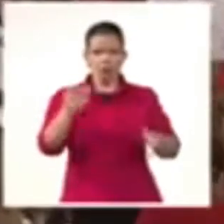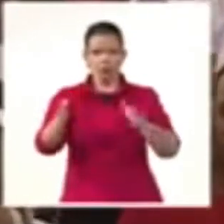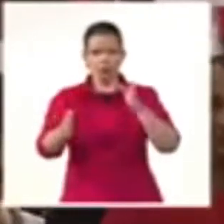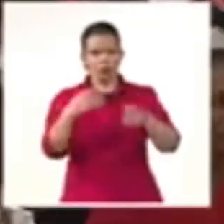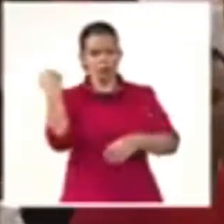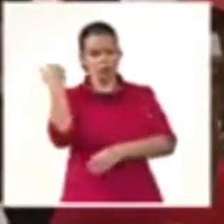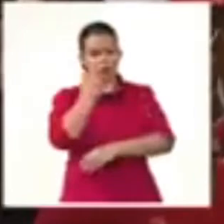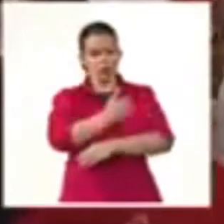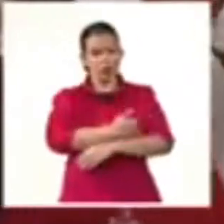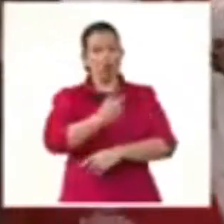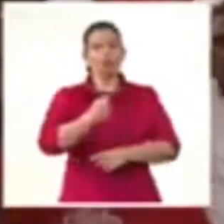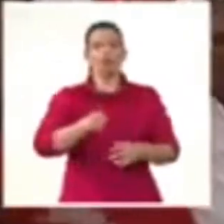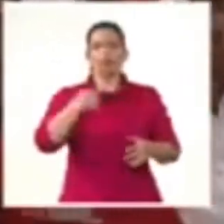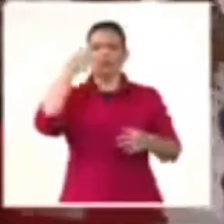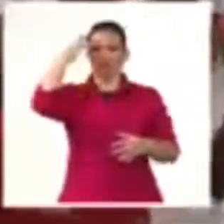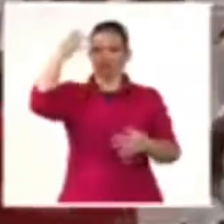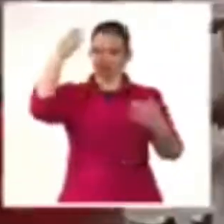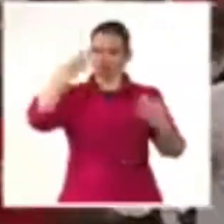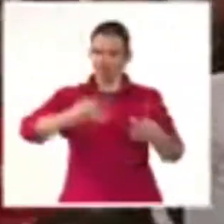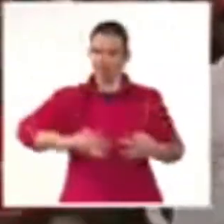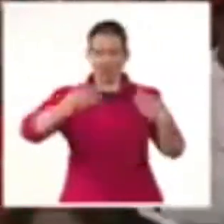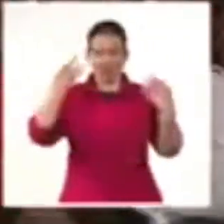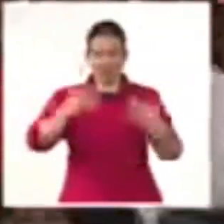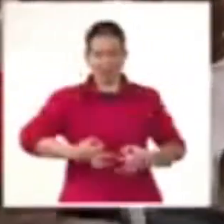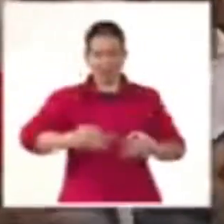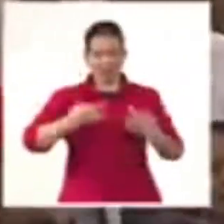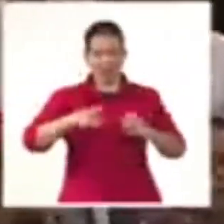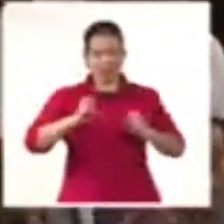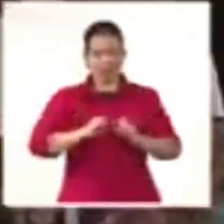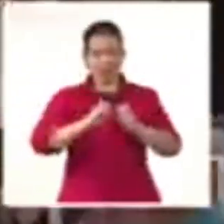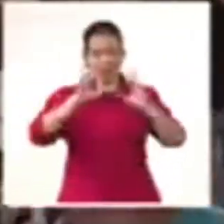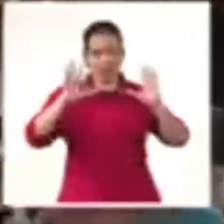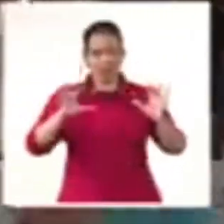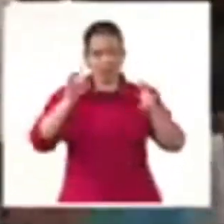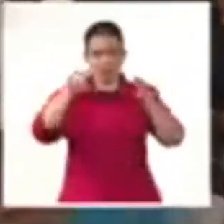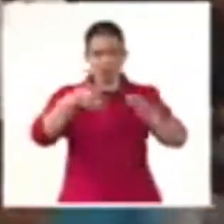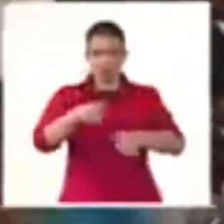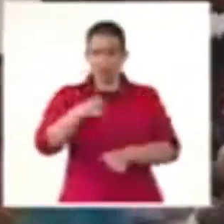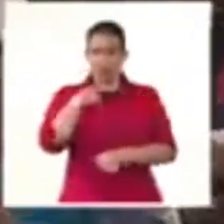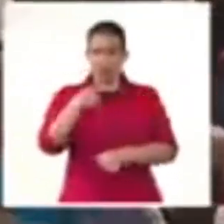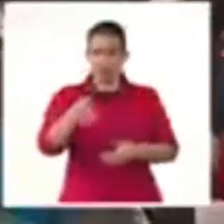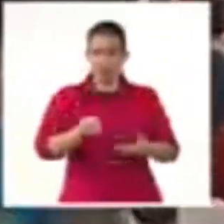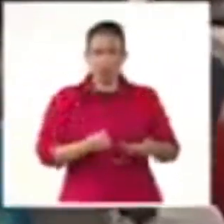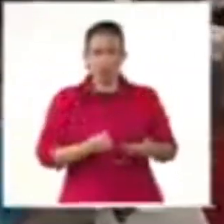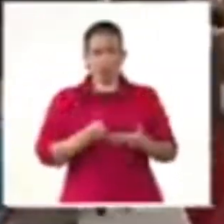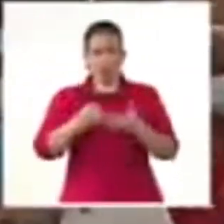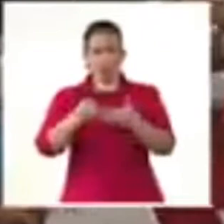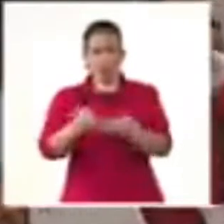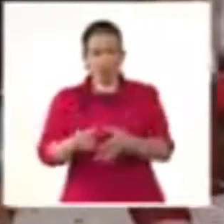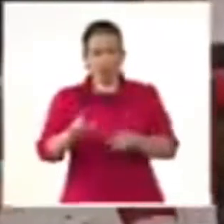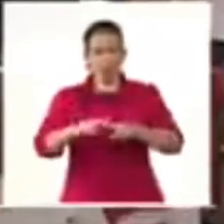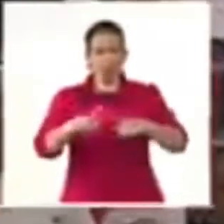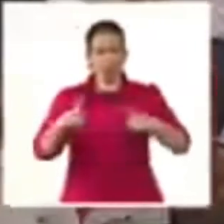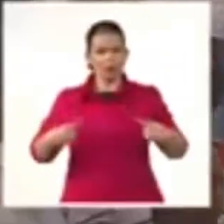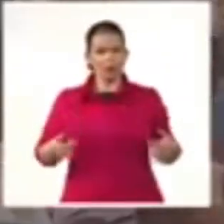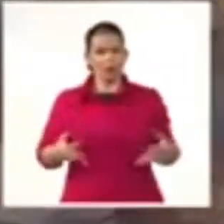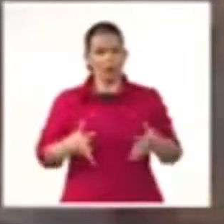sido reiterado más de una vez en las mañaneras de AMLO con la estremecedora fuerza de la coherencia y la